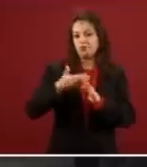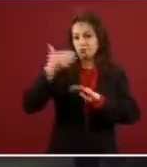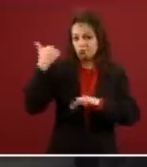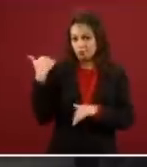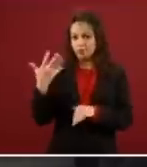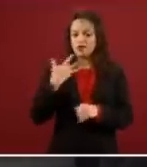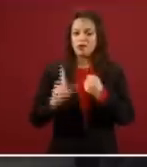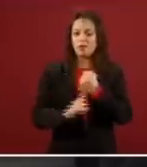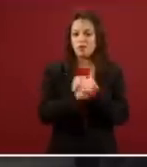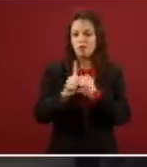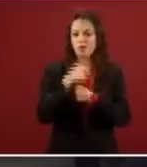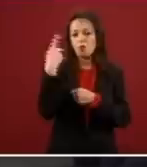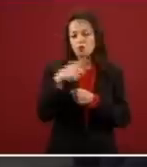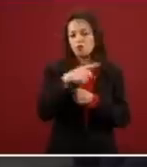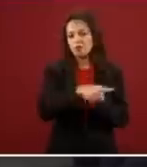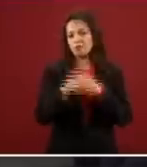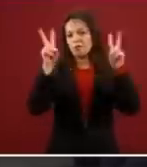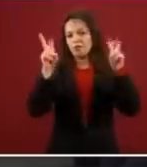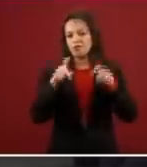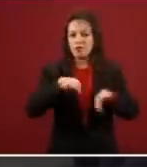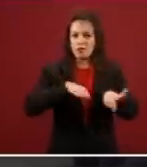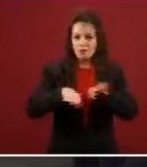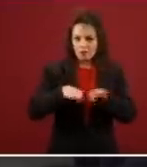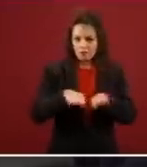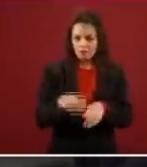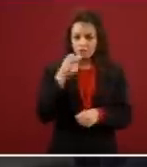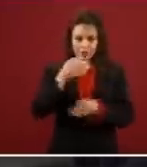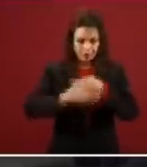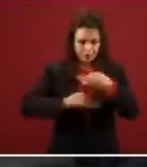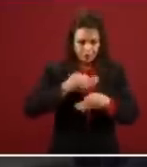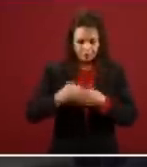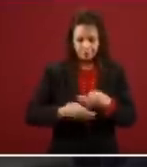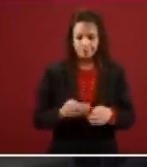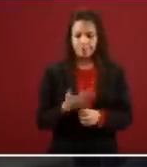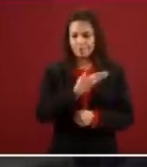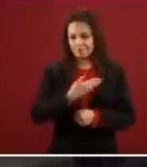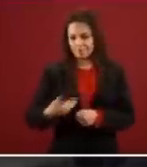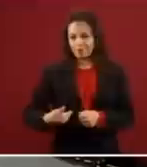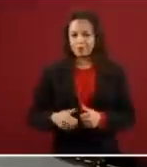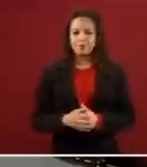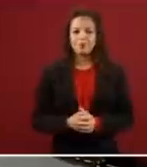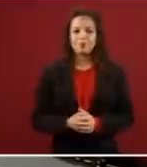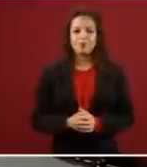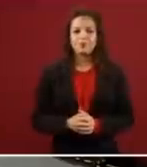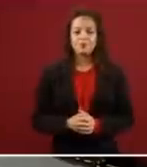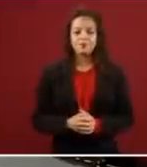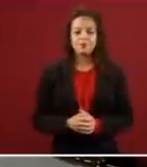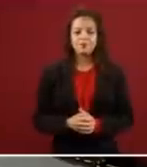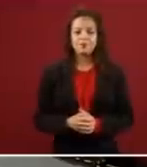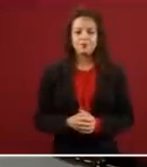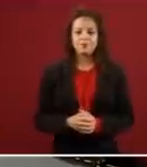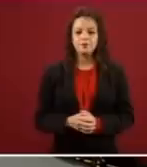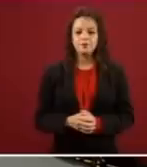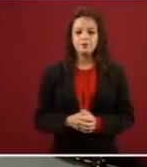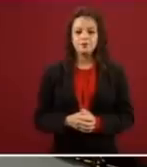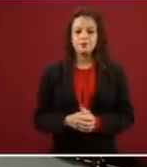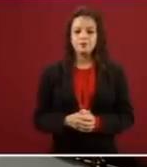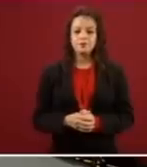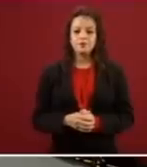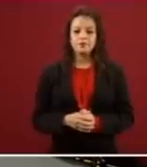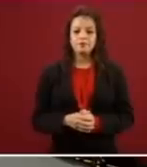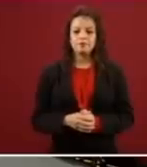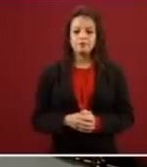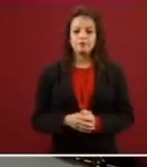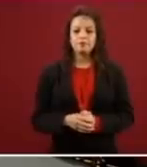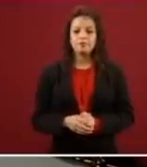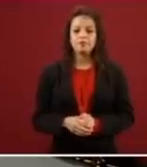laboral? Es cuanto, presidente. Gracias. A ver, vamos a la secretaria. En efecto, el